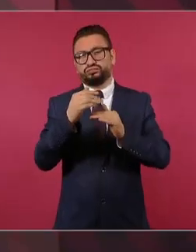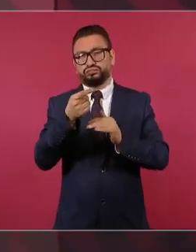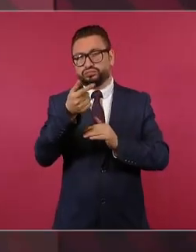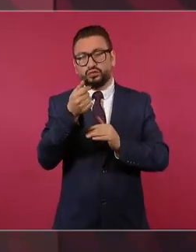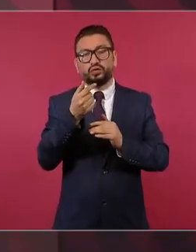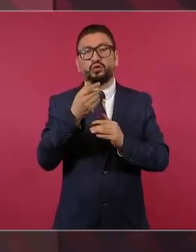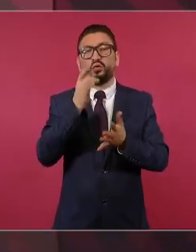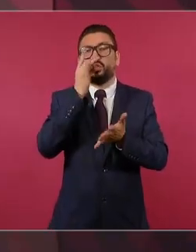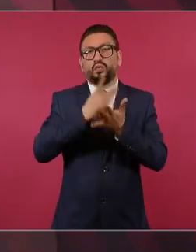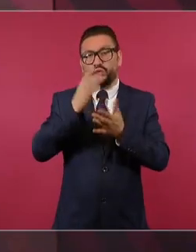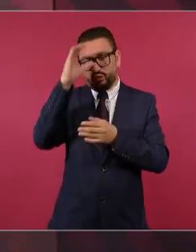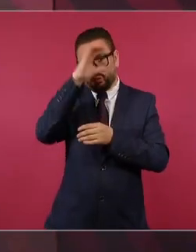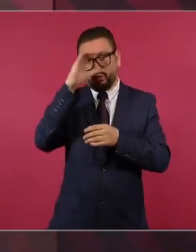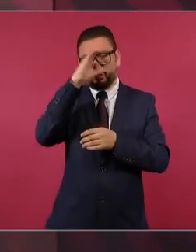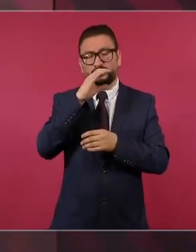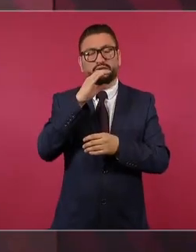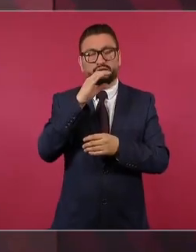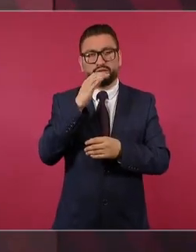maya.